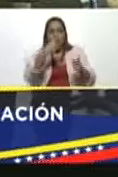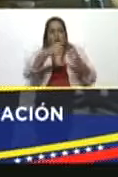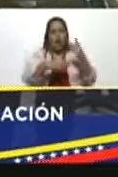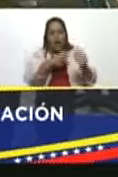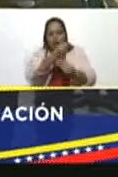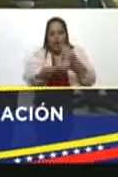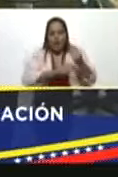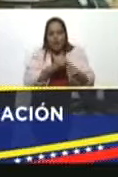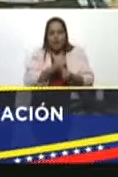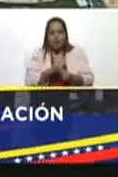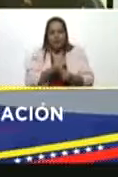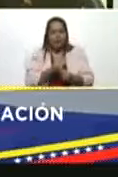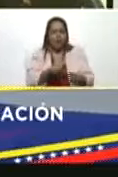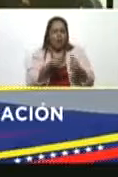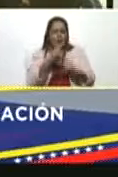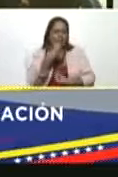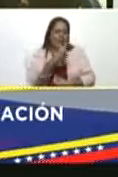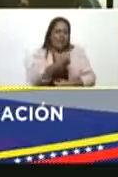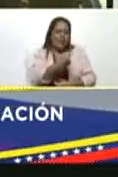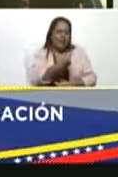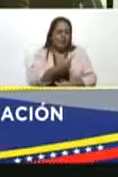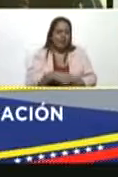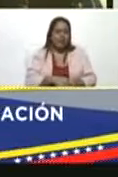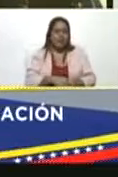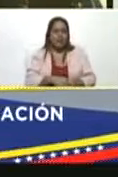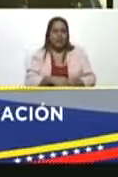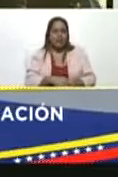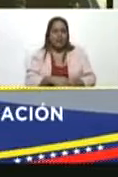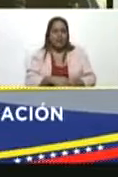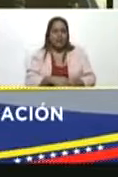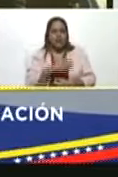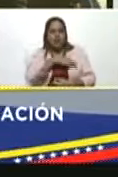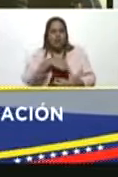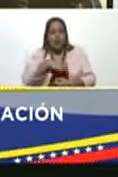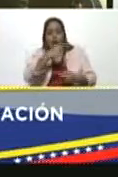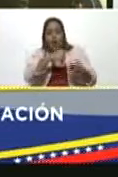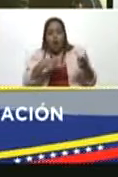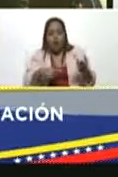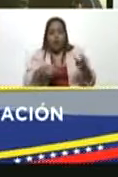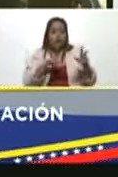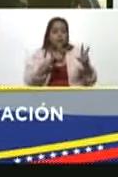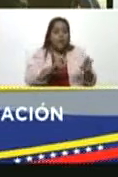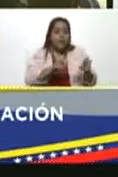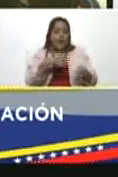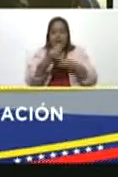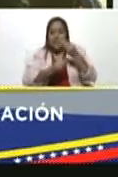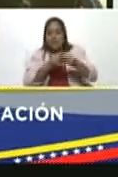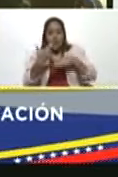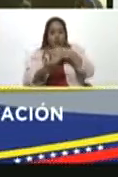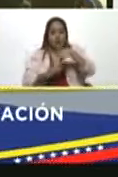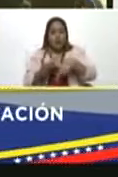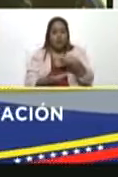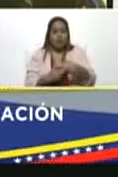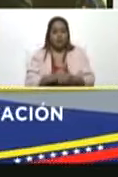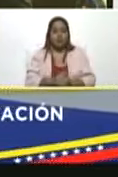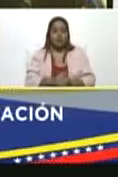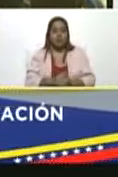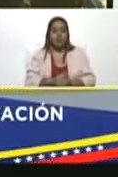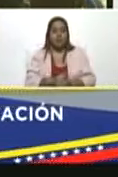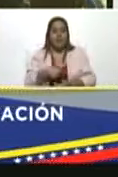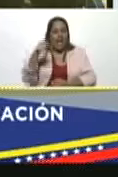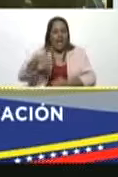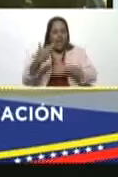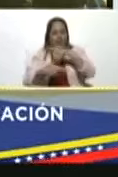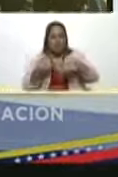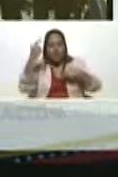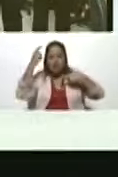las acciones son, ¿cómo le digo yo? Cuando nuestras acciones son extraordinarias, es que estamos en revolución. Y esta es la revolución